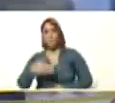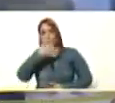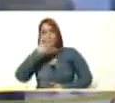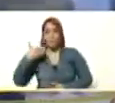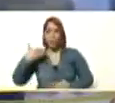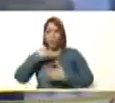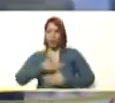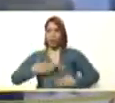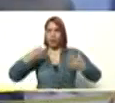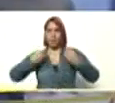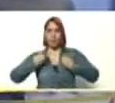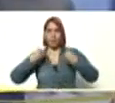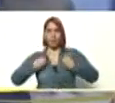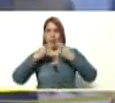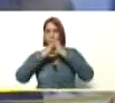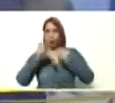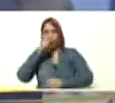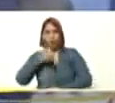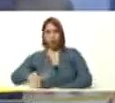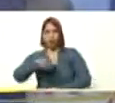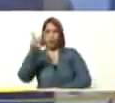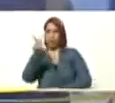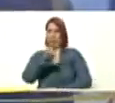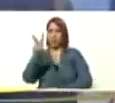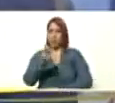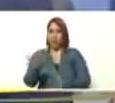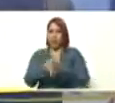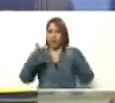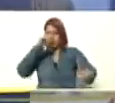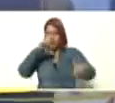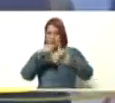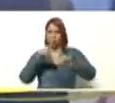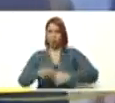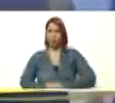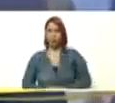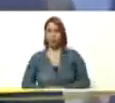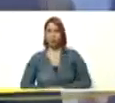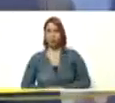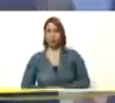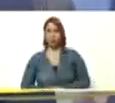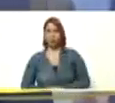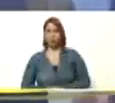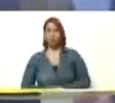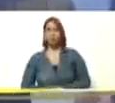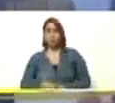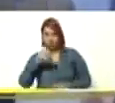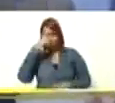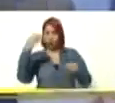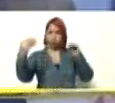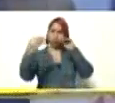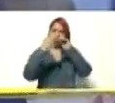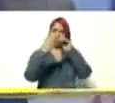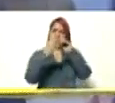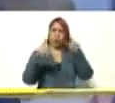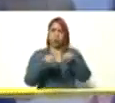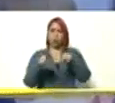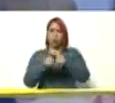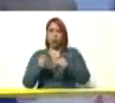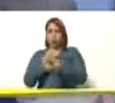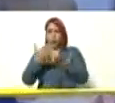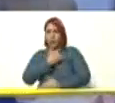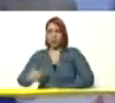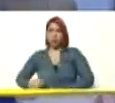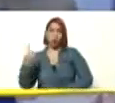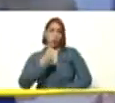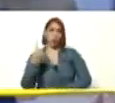la calidad de vida de todo el pueblo venezolano. Ese es el gran reto y estoy convencido, igual que usted, presidente, que solo con la organización